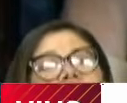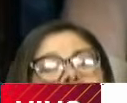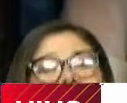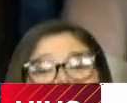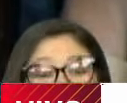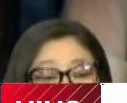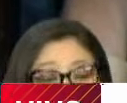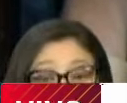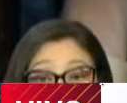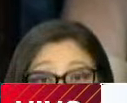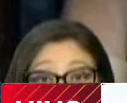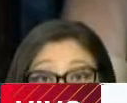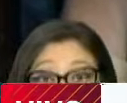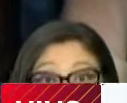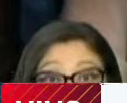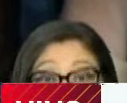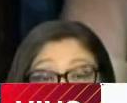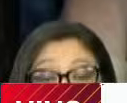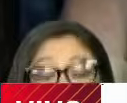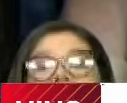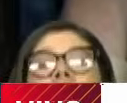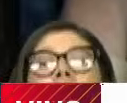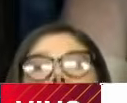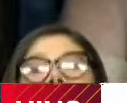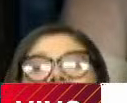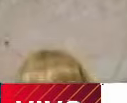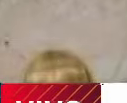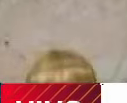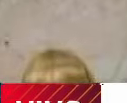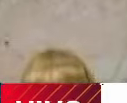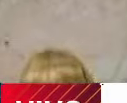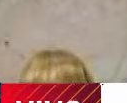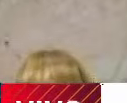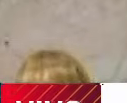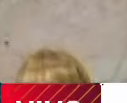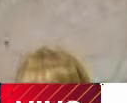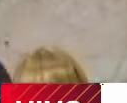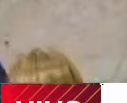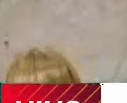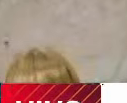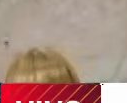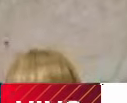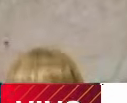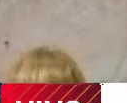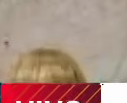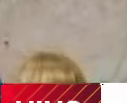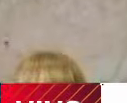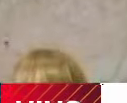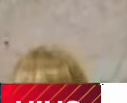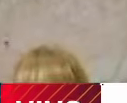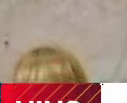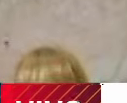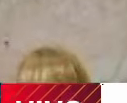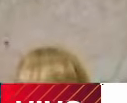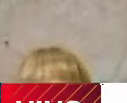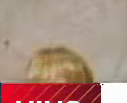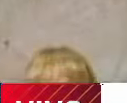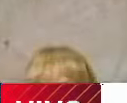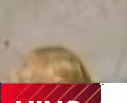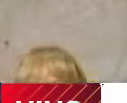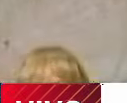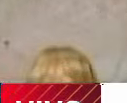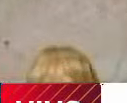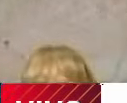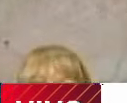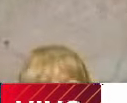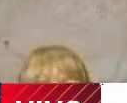ya tienen ausencias, esas pérdidas de apoyos duelen menos. Esto para el quórum no significa nada, porque vos tenés que abrir la sesión